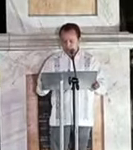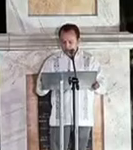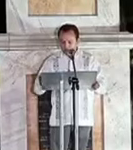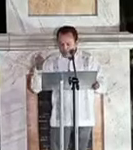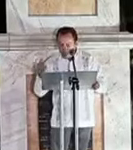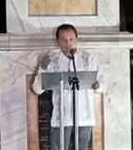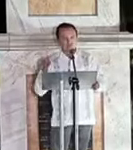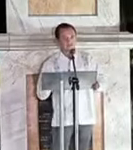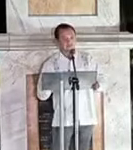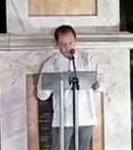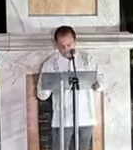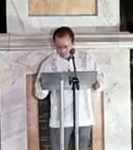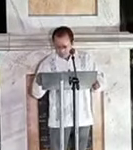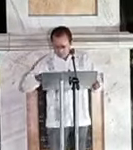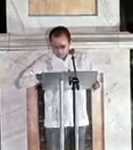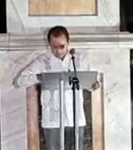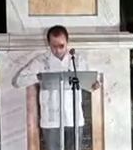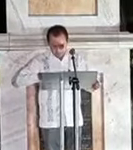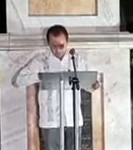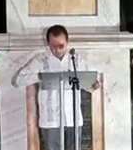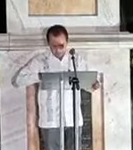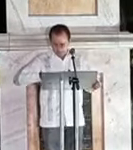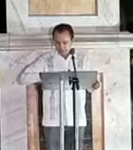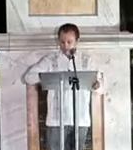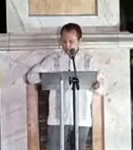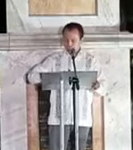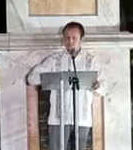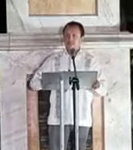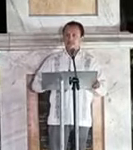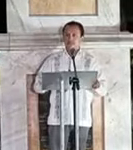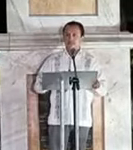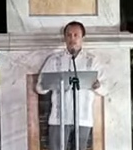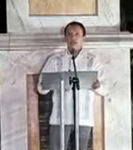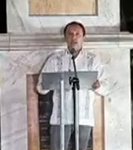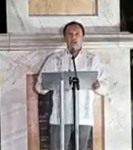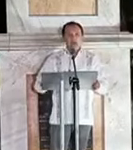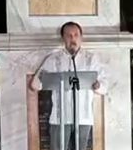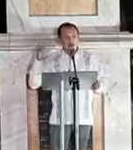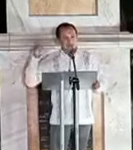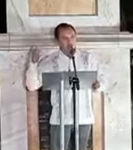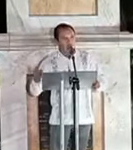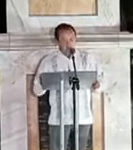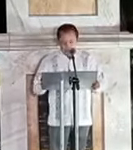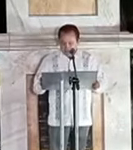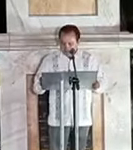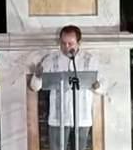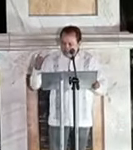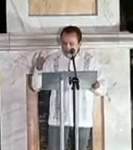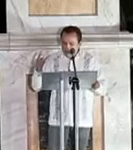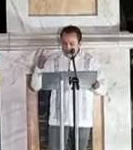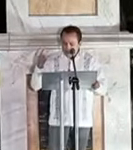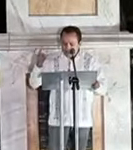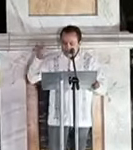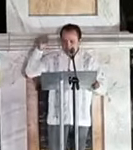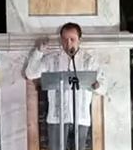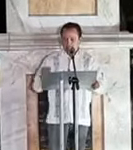Por eso, aunque hoy se den